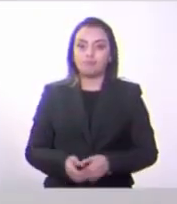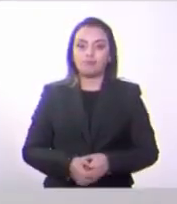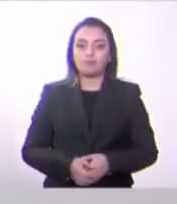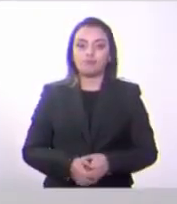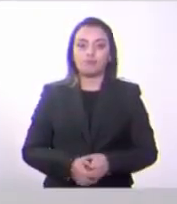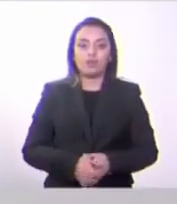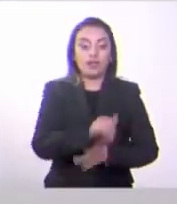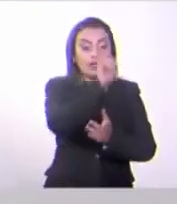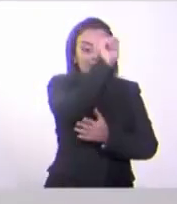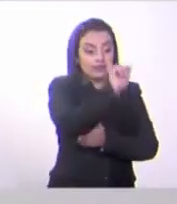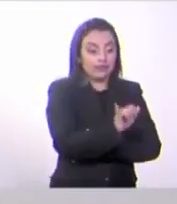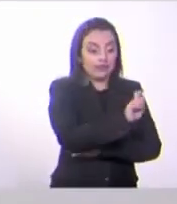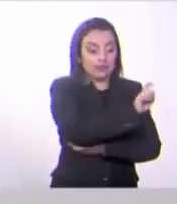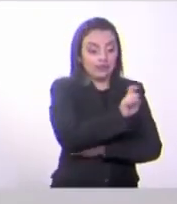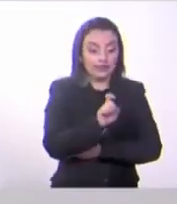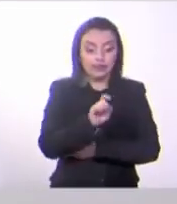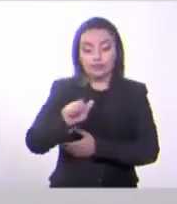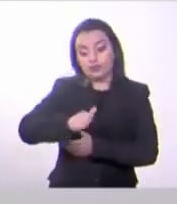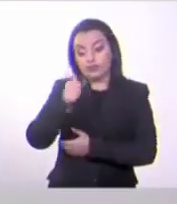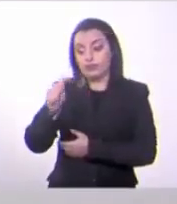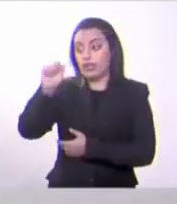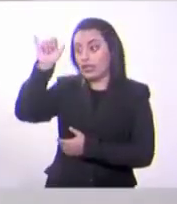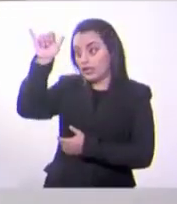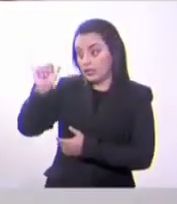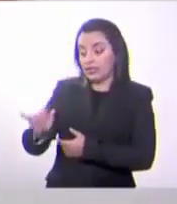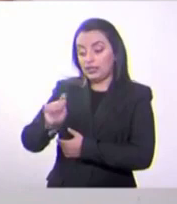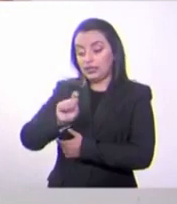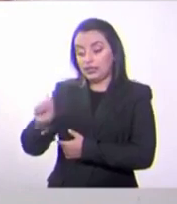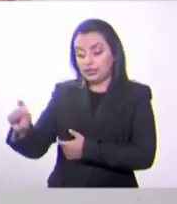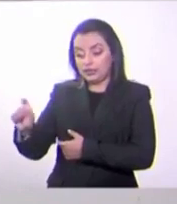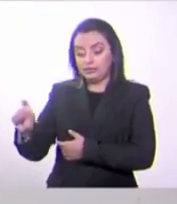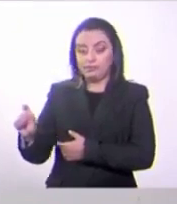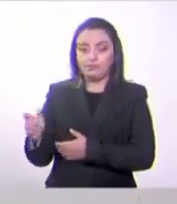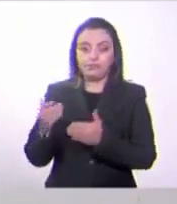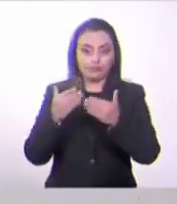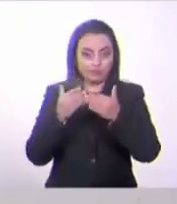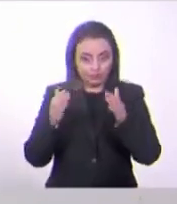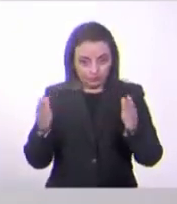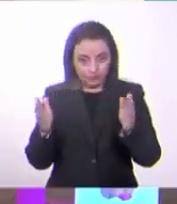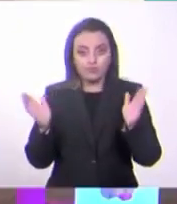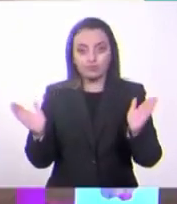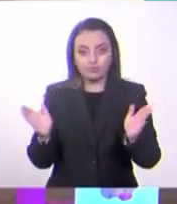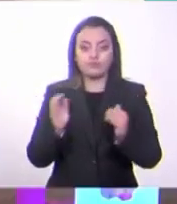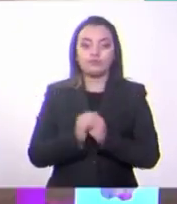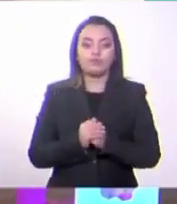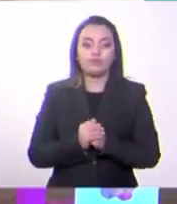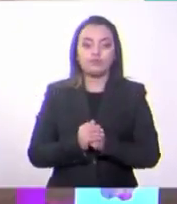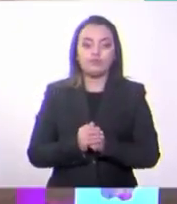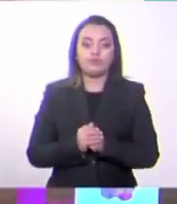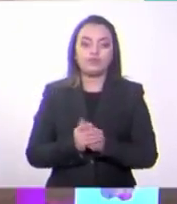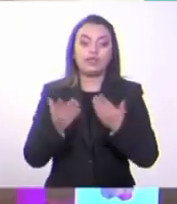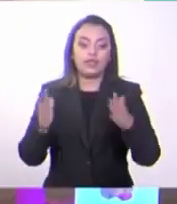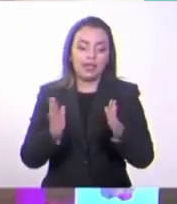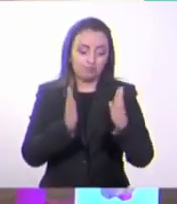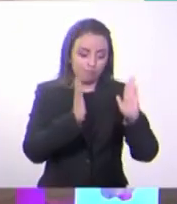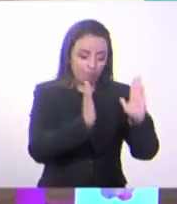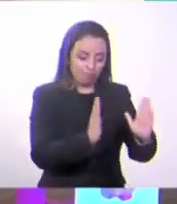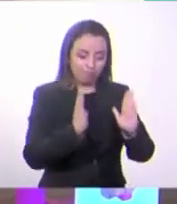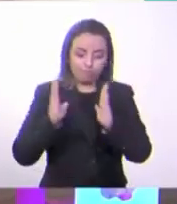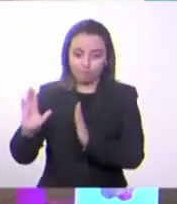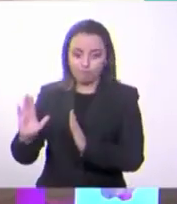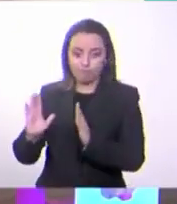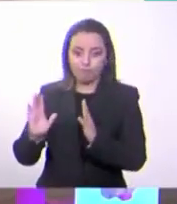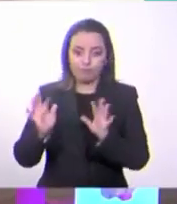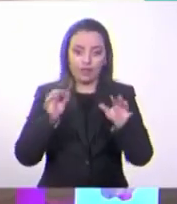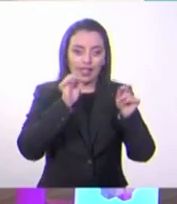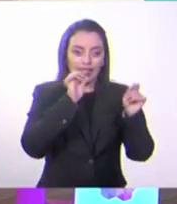funciones. Dijiste, es una línea recta, es una parábola. Sí. Nosotros ya las tenemos aquí. Sí.